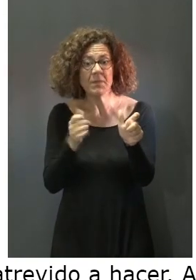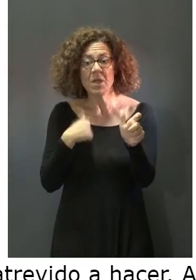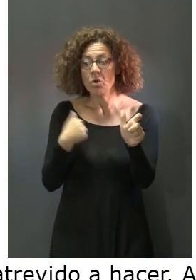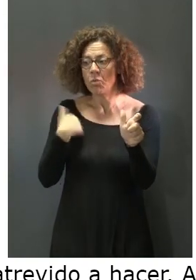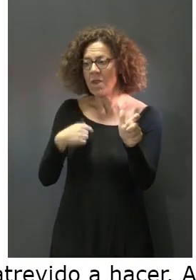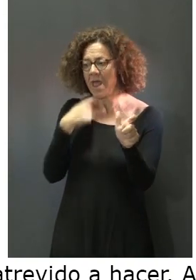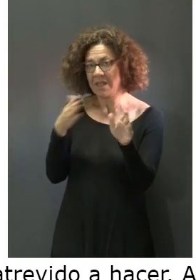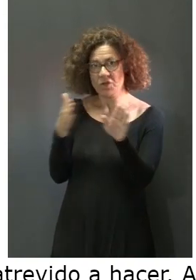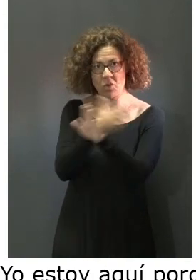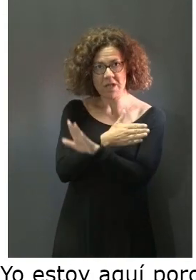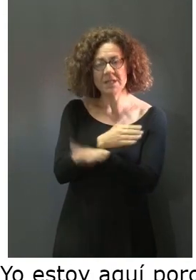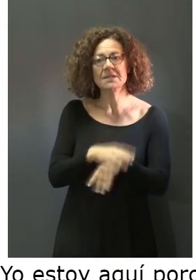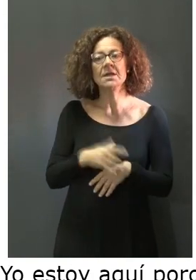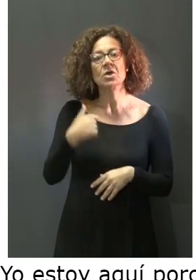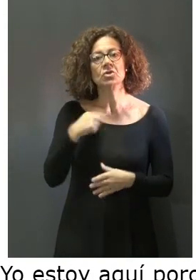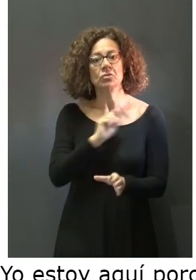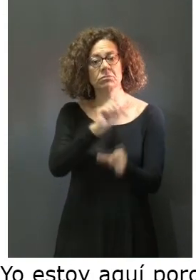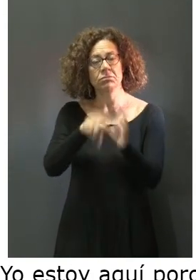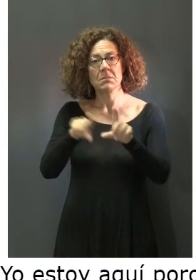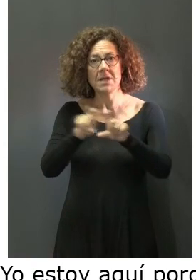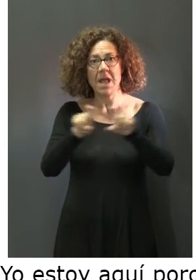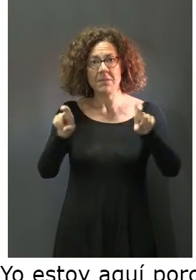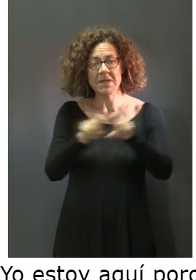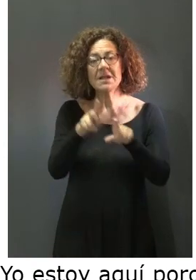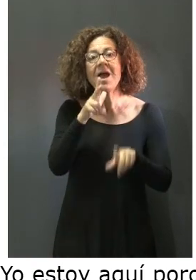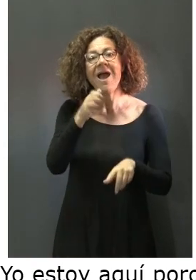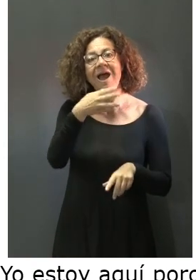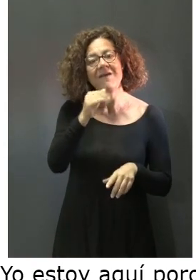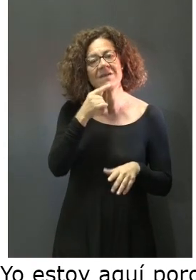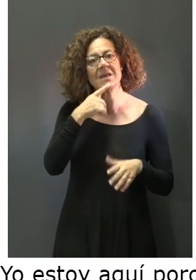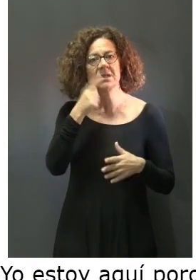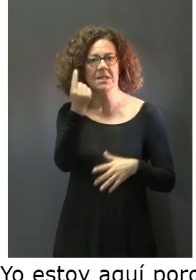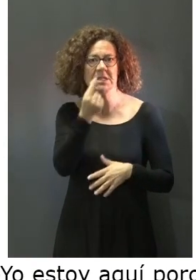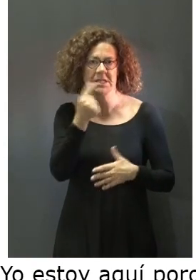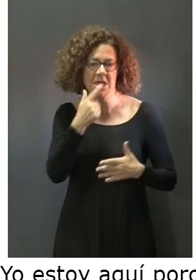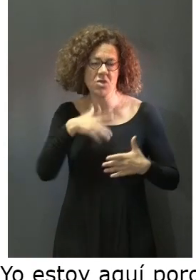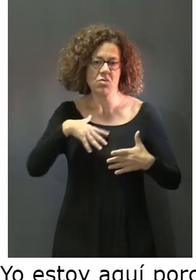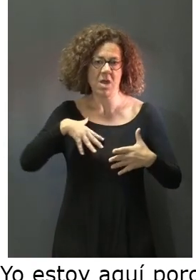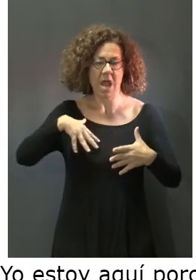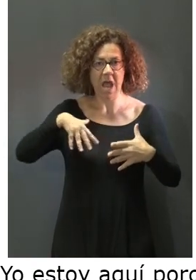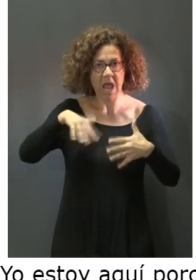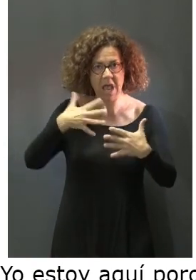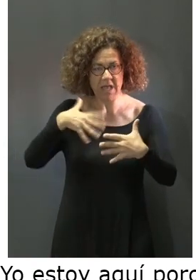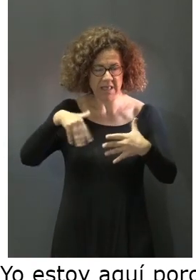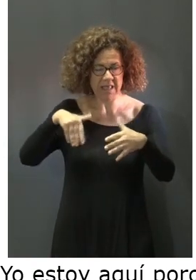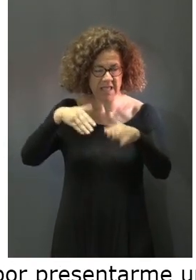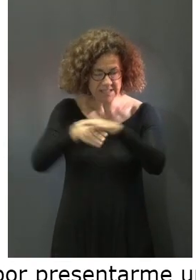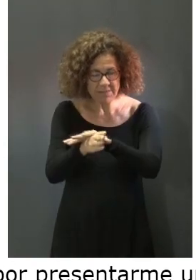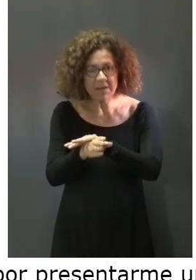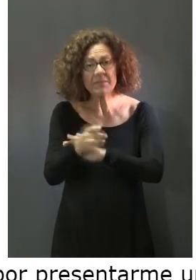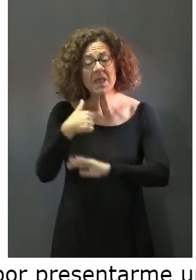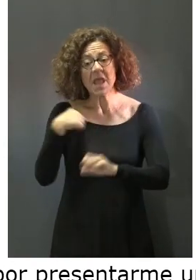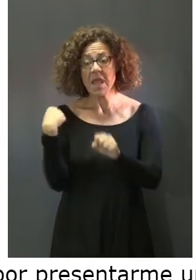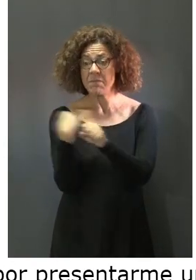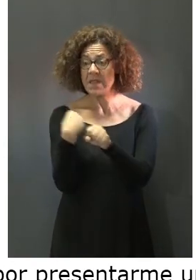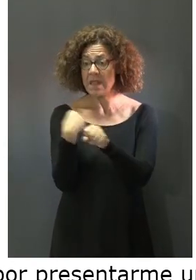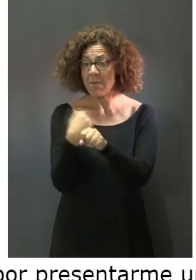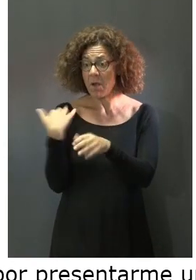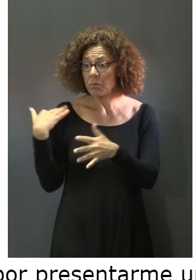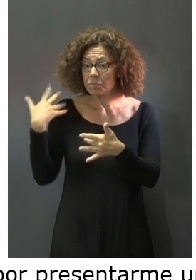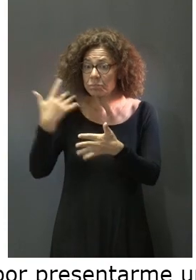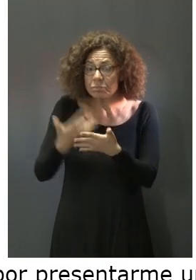Nieves, pertenezco a la empresa Bidiseño Accesible, de lo que soy fundador. Y mi trabajo día a día